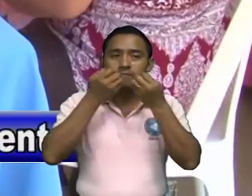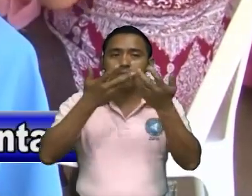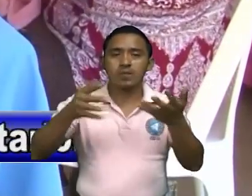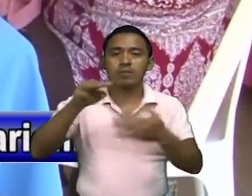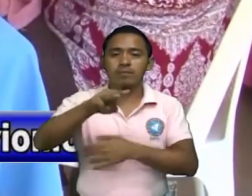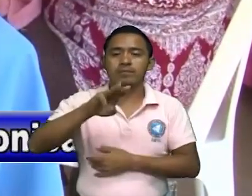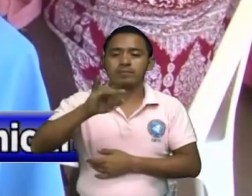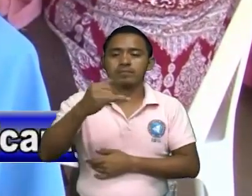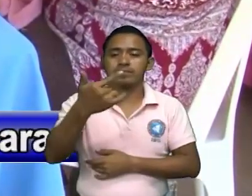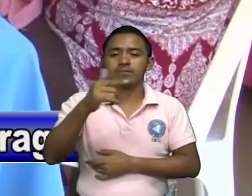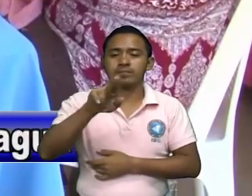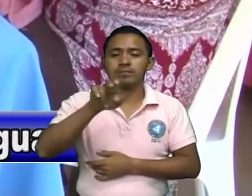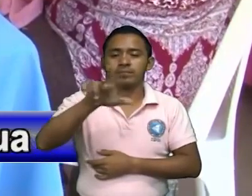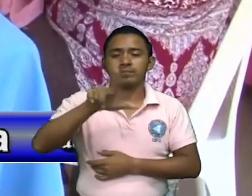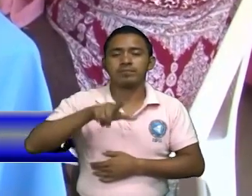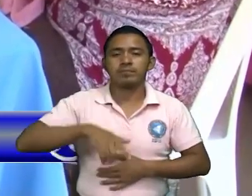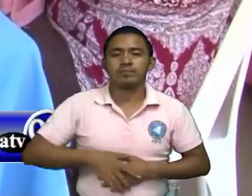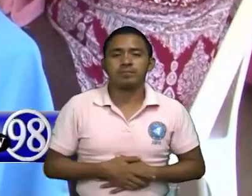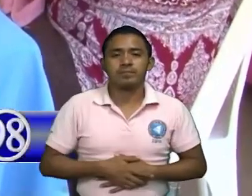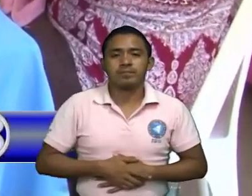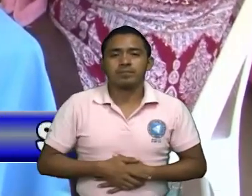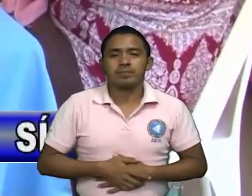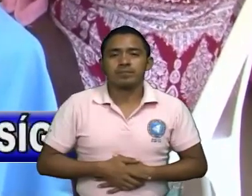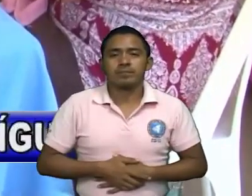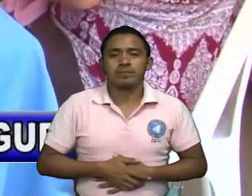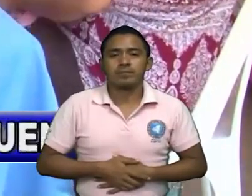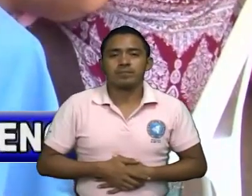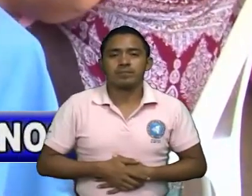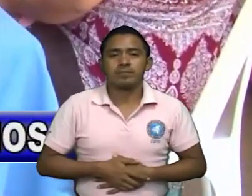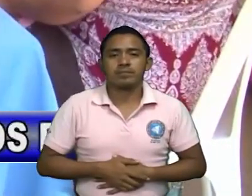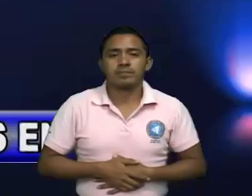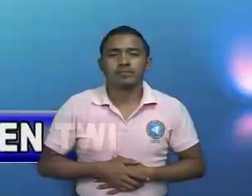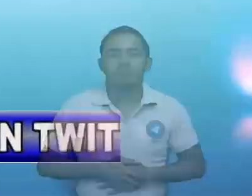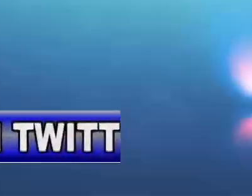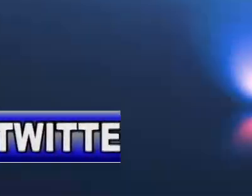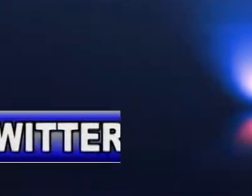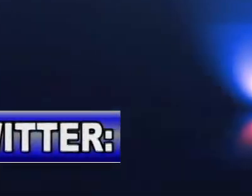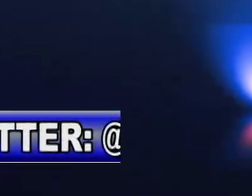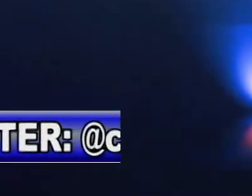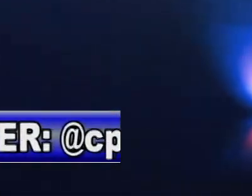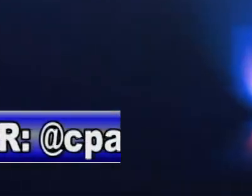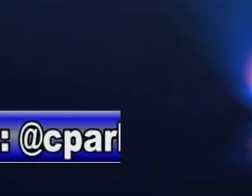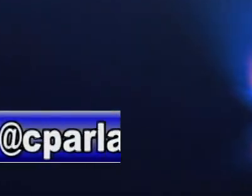Wendell Noguera para el canal parlamentario, les informó Miguel Carranza Mena.